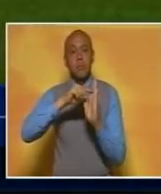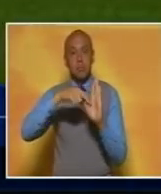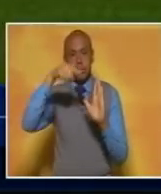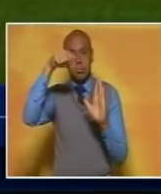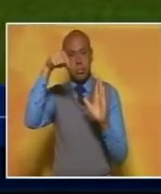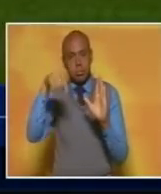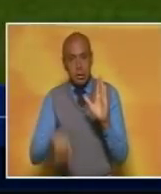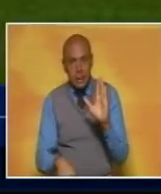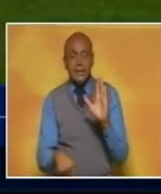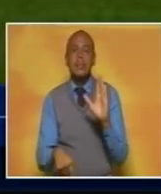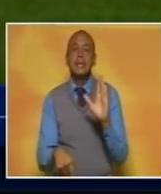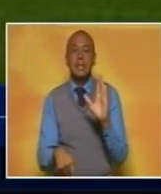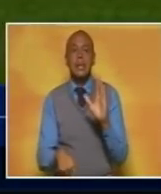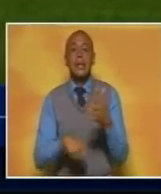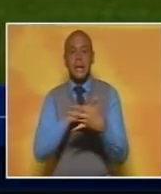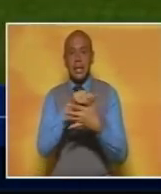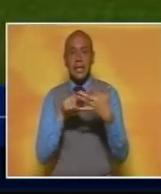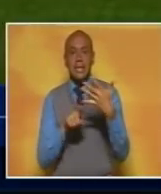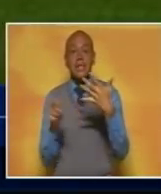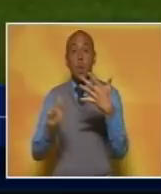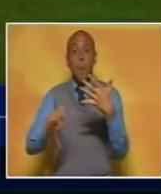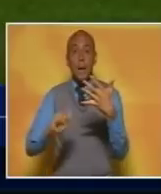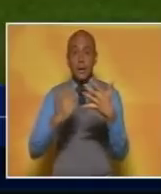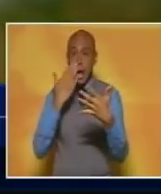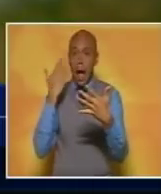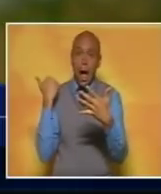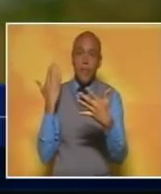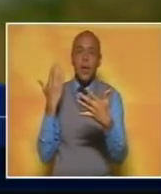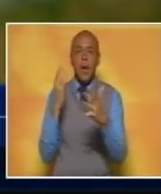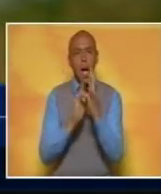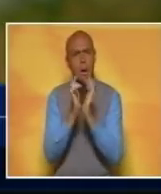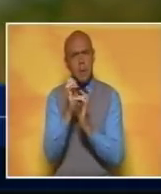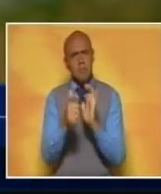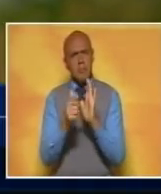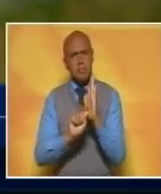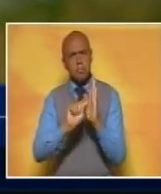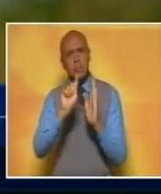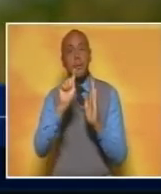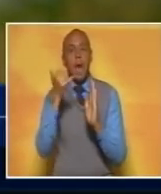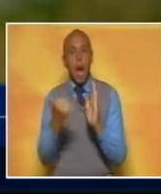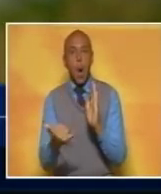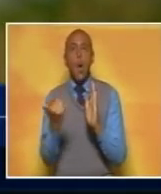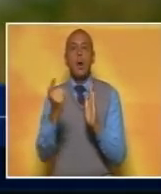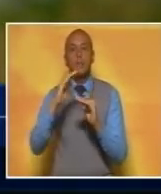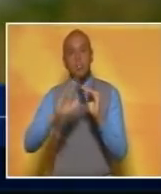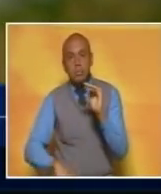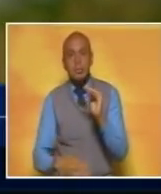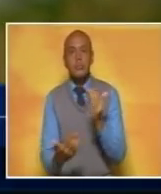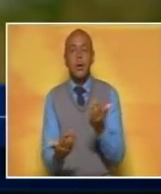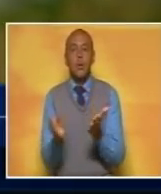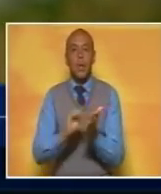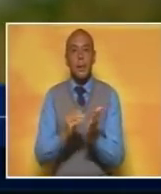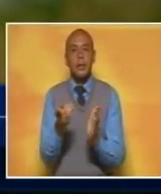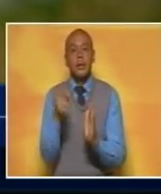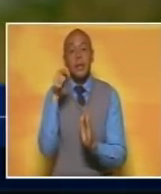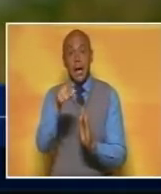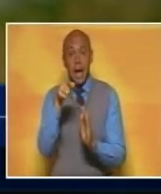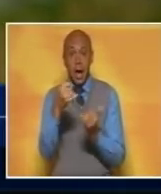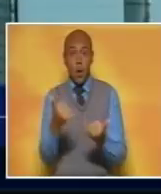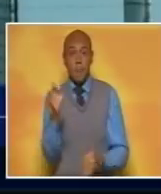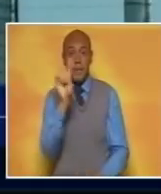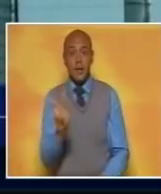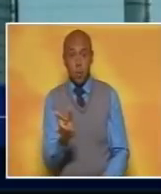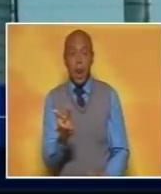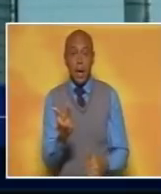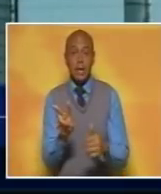mes consecutivo tras una leve recuperación en abril. Según los datos provenientes de estimaciones de institutos, el país ocupa el 10º